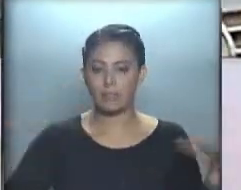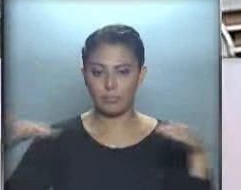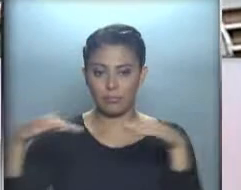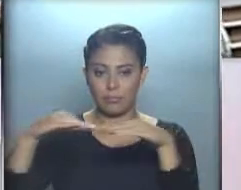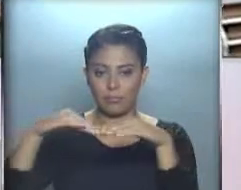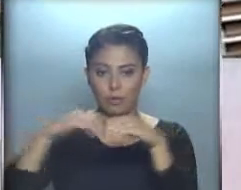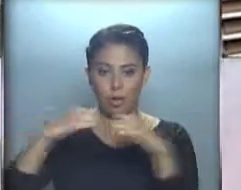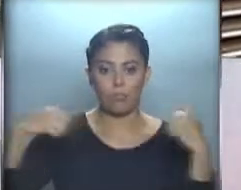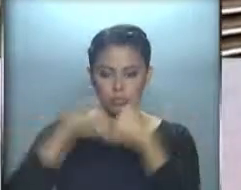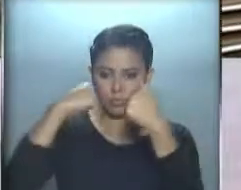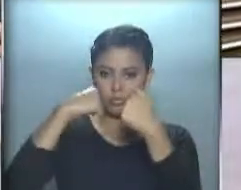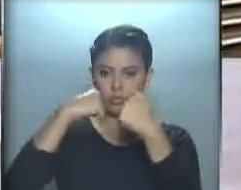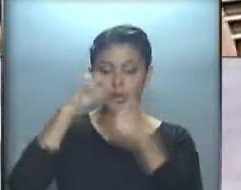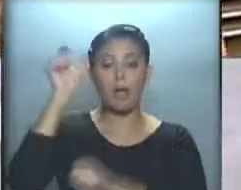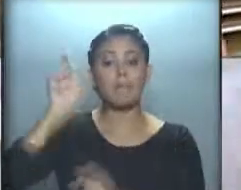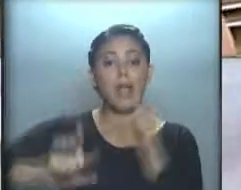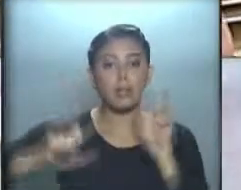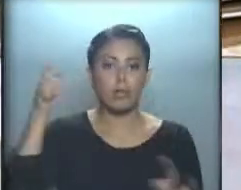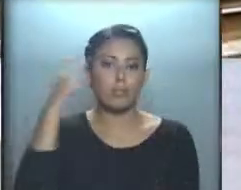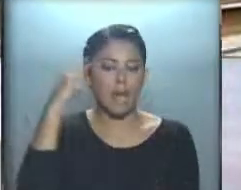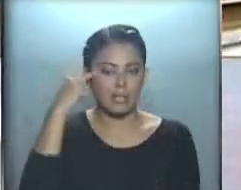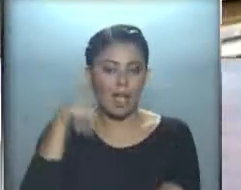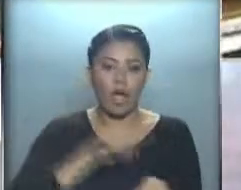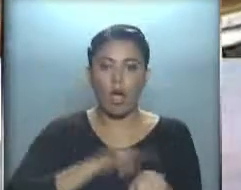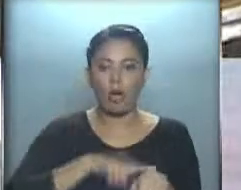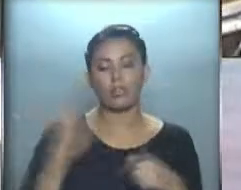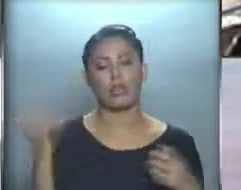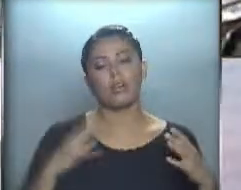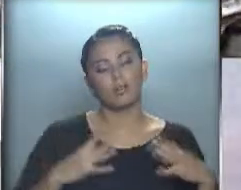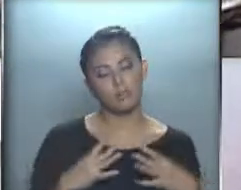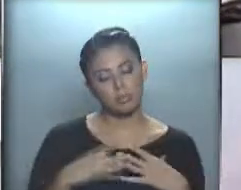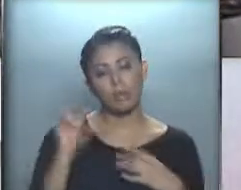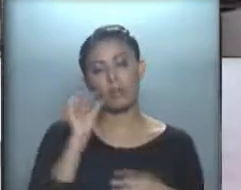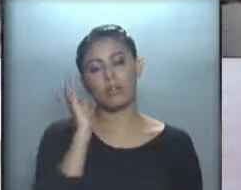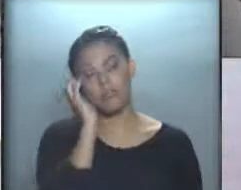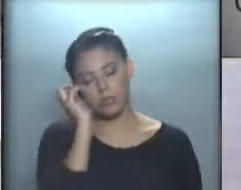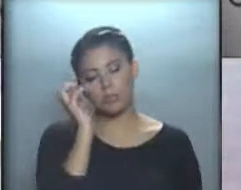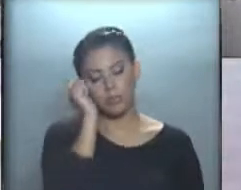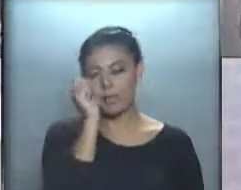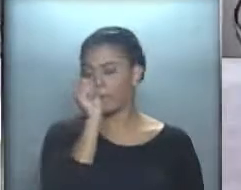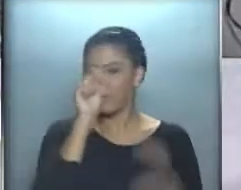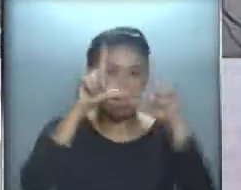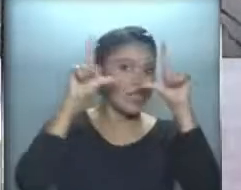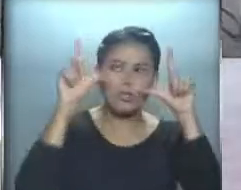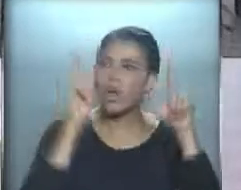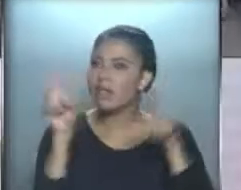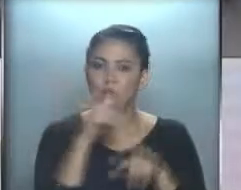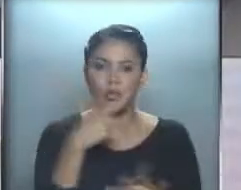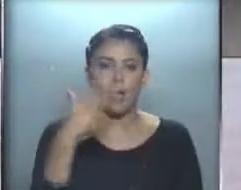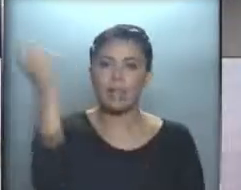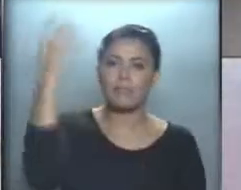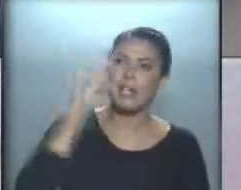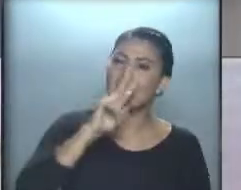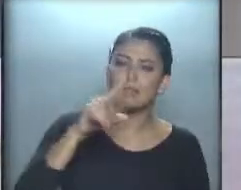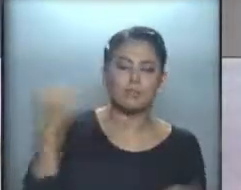se produce el impacto la gente imagínate a esa hora viene cansado un poco atormentada no estaba prestando atención ni a los semáforo ni al